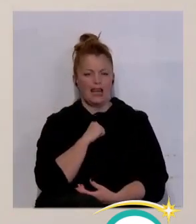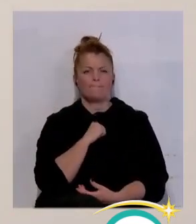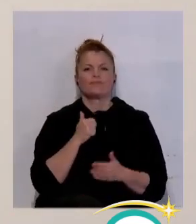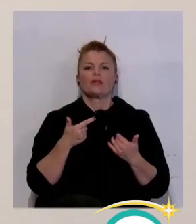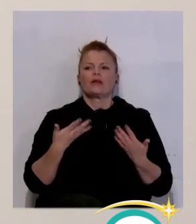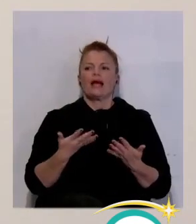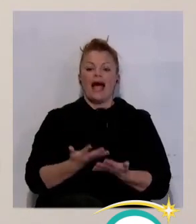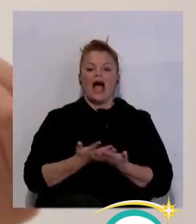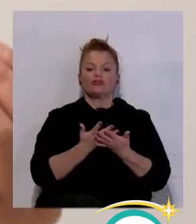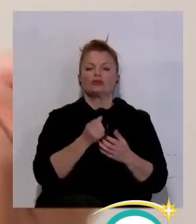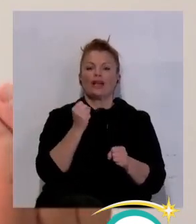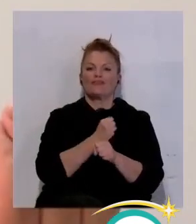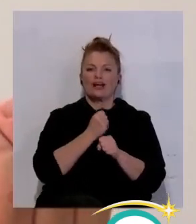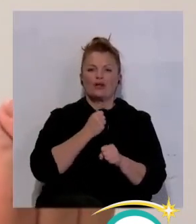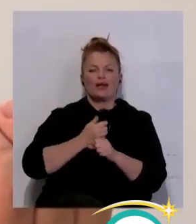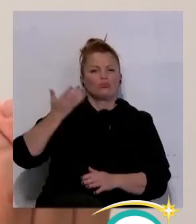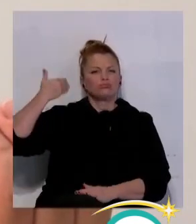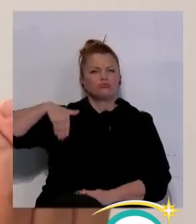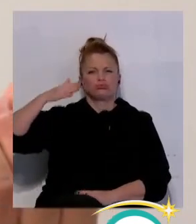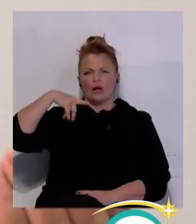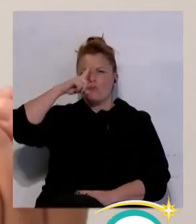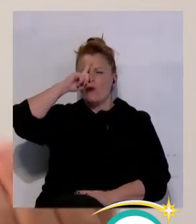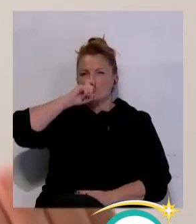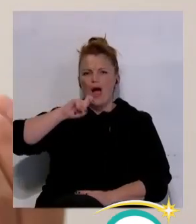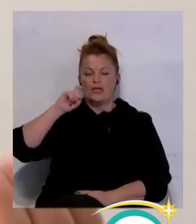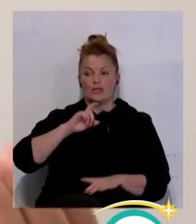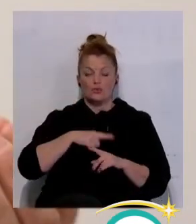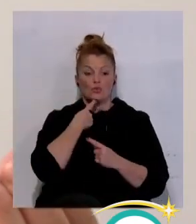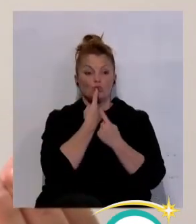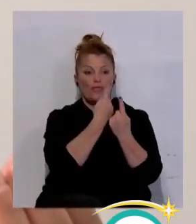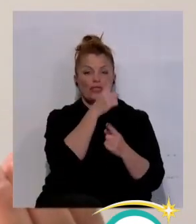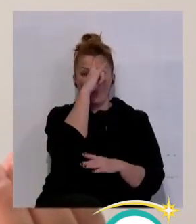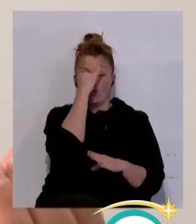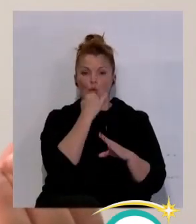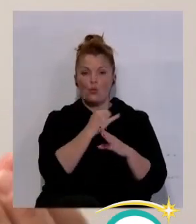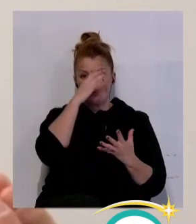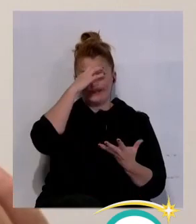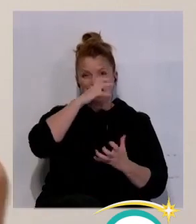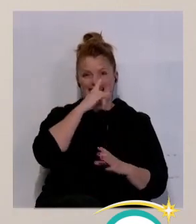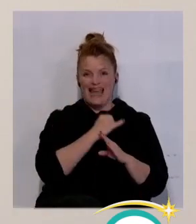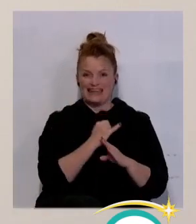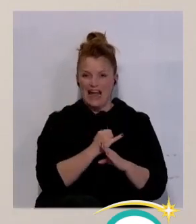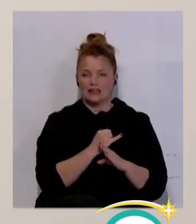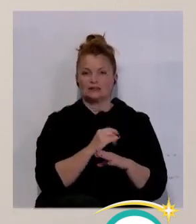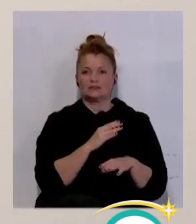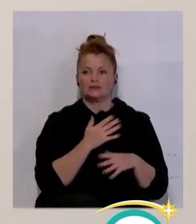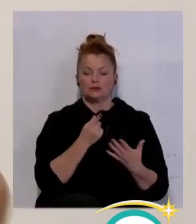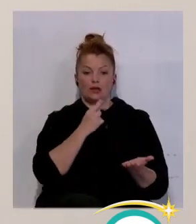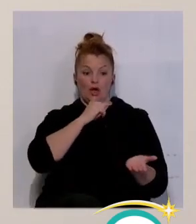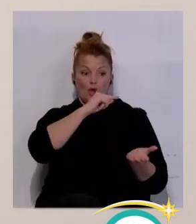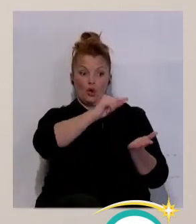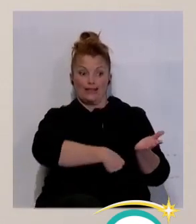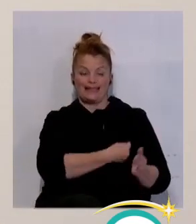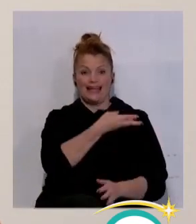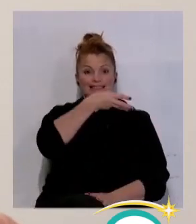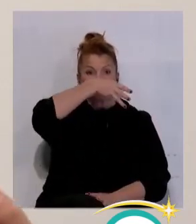la oferta laboral desde hace muchos años es que si tú le dices a un psiquiatra que lo contrata